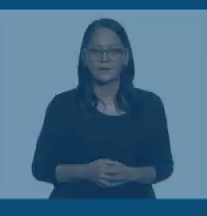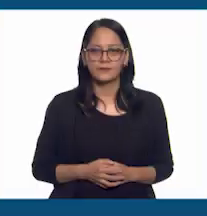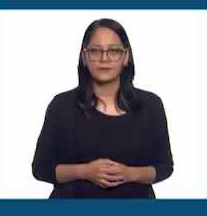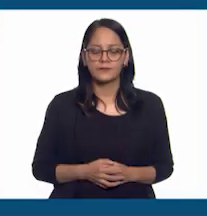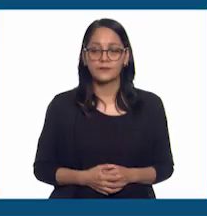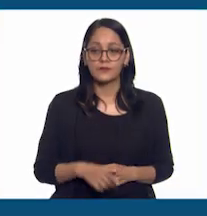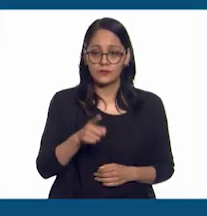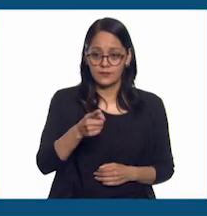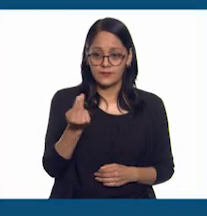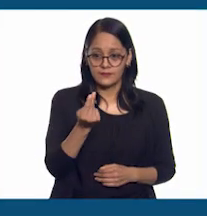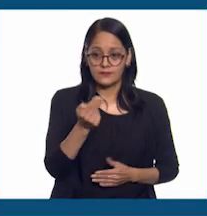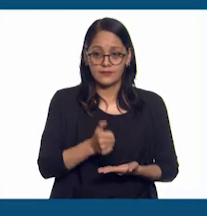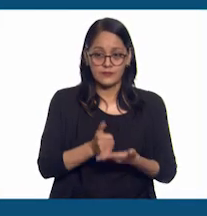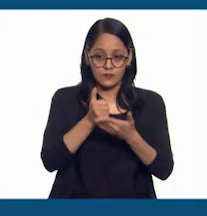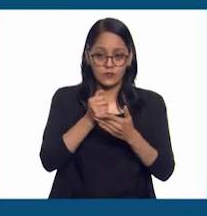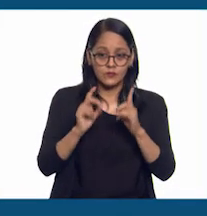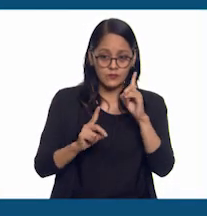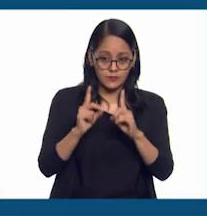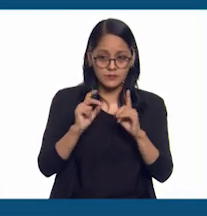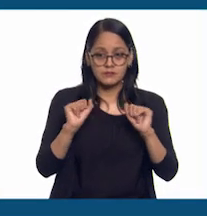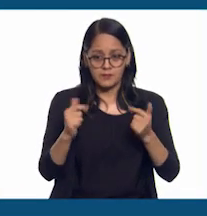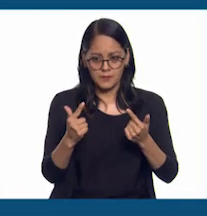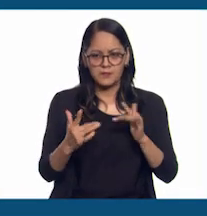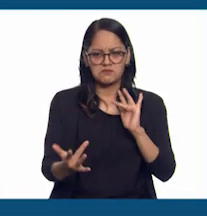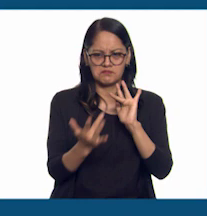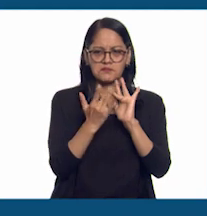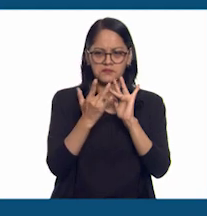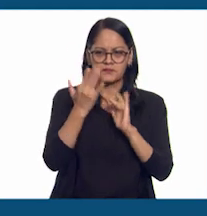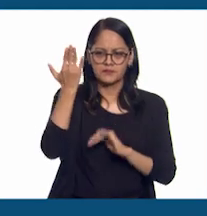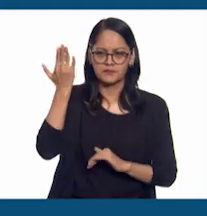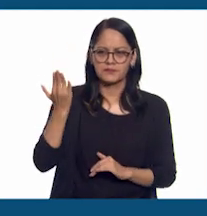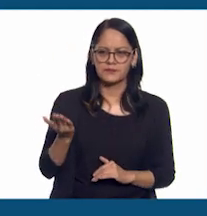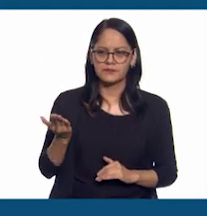Si necesitas ayuda para resolver tus dudas, contáctanos.